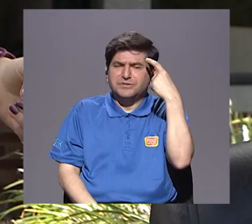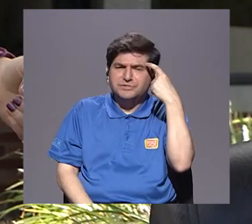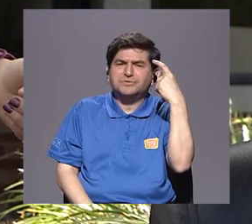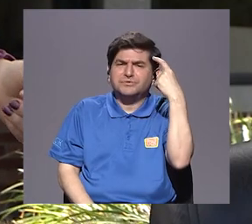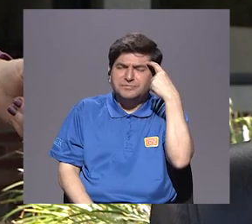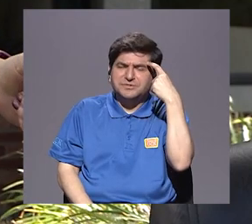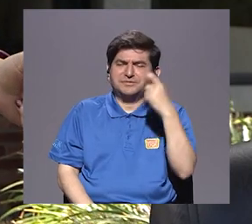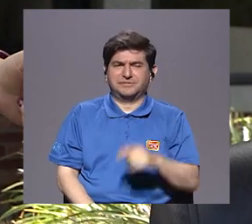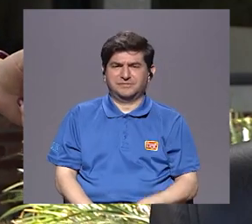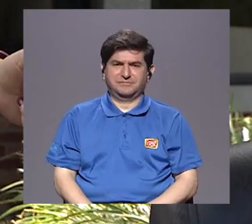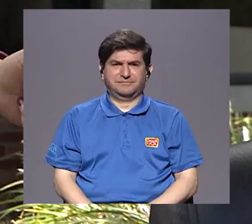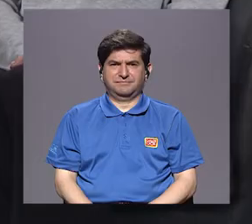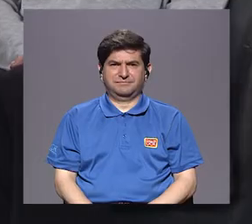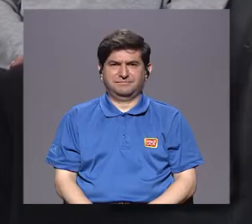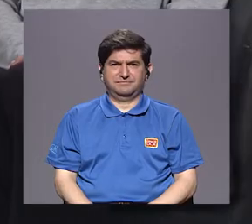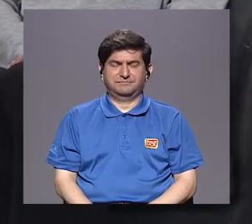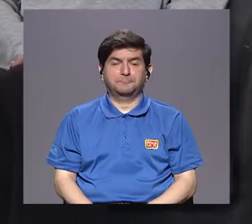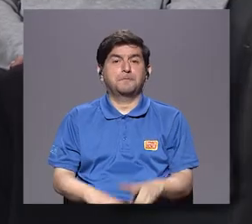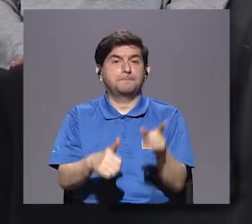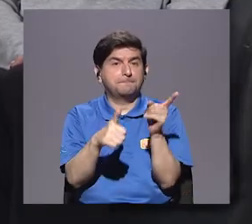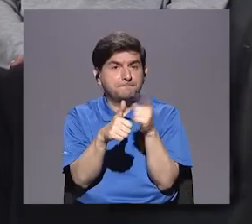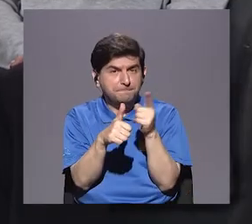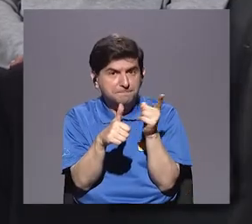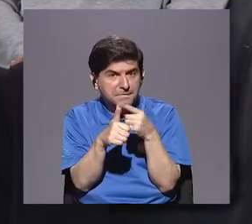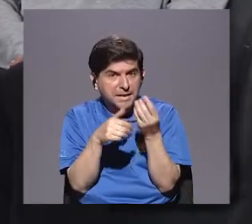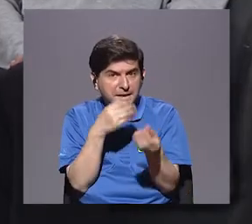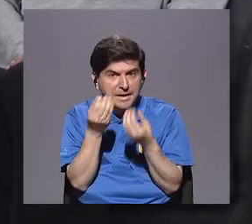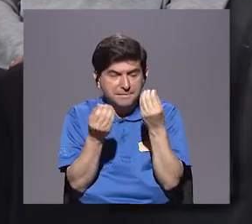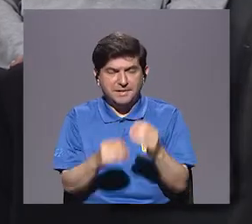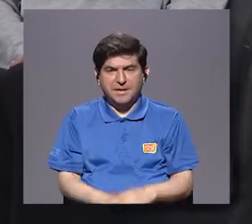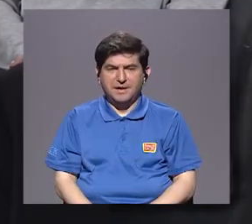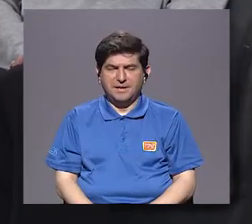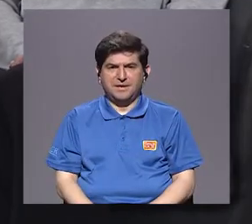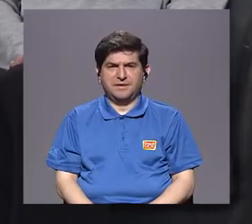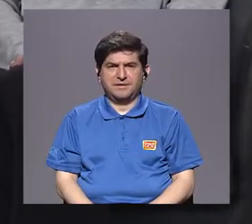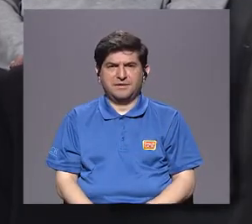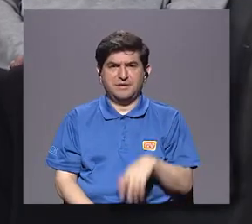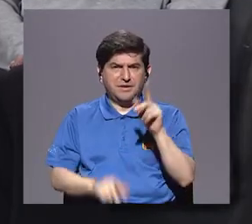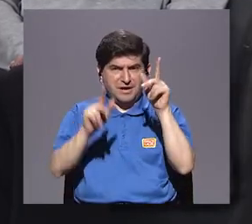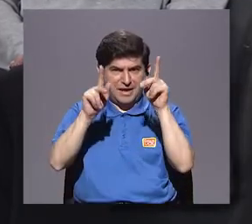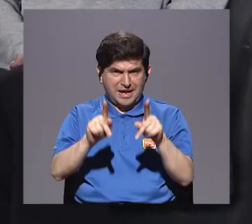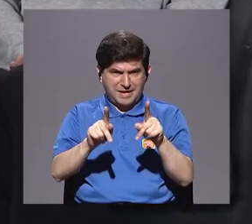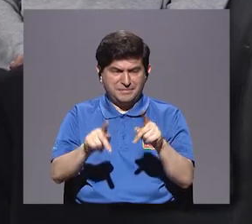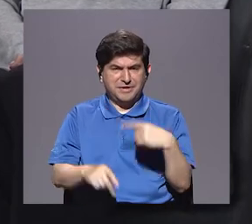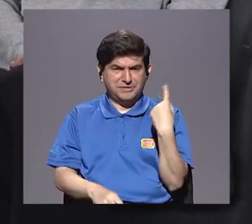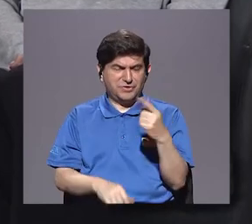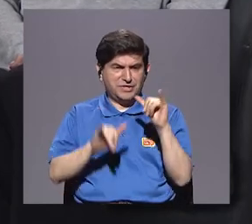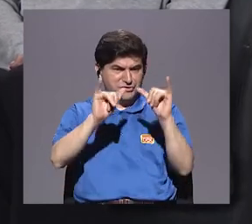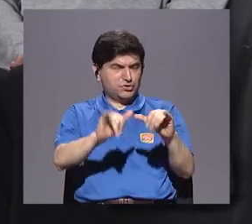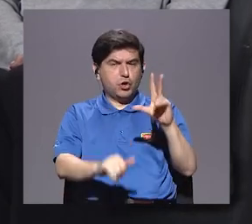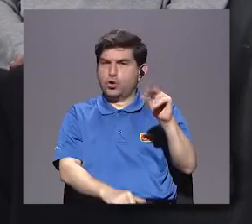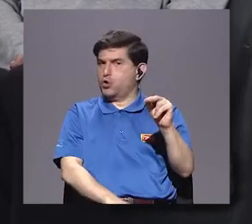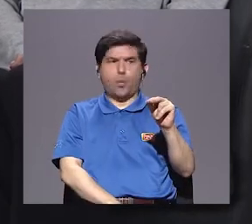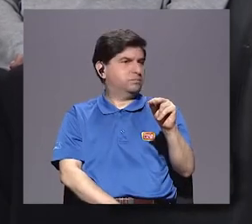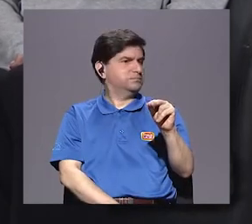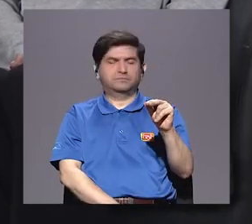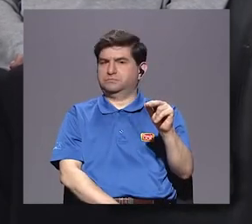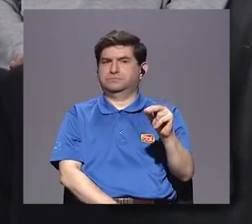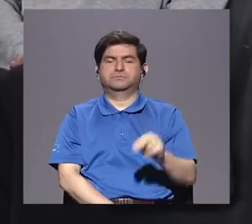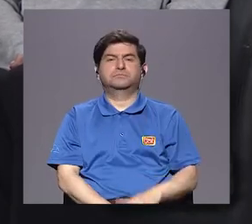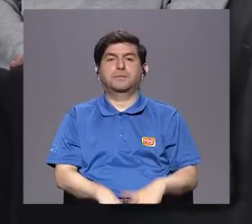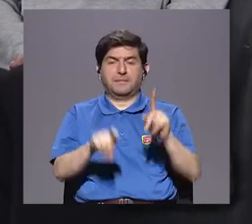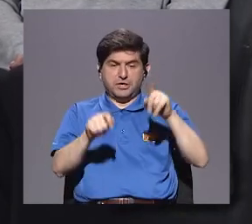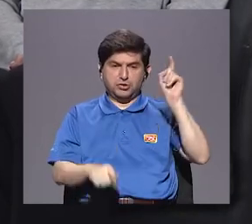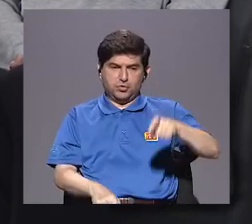pensando? Bueno, lo primero que hay que hacer es no dejar a esa persona solo. Esa persona debería